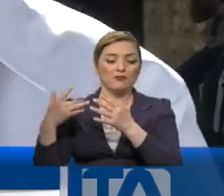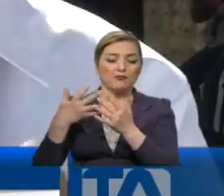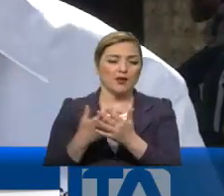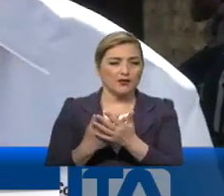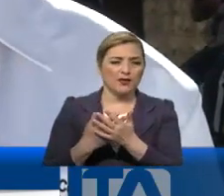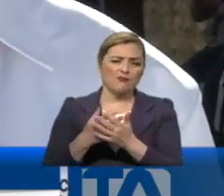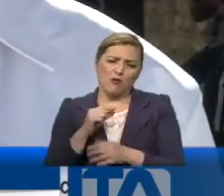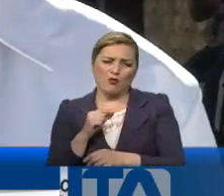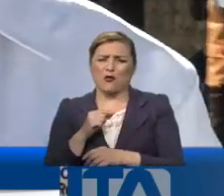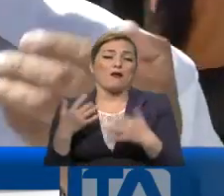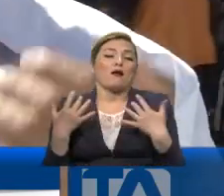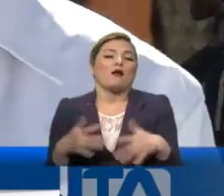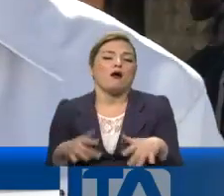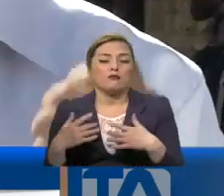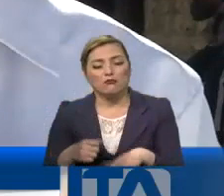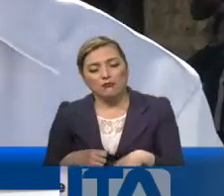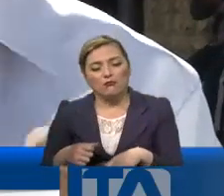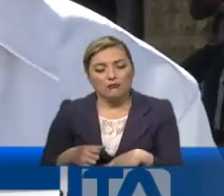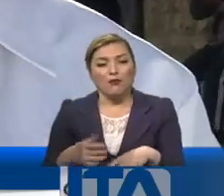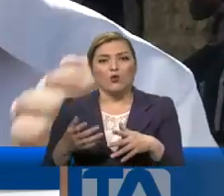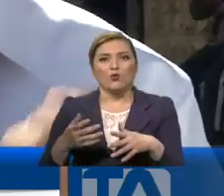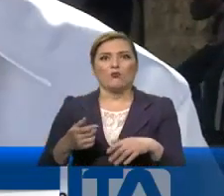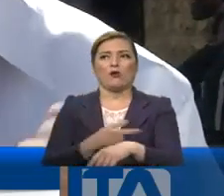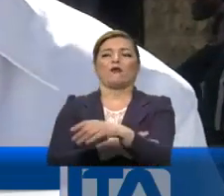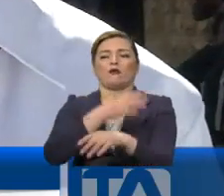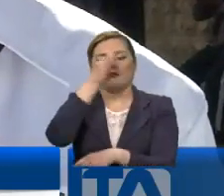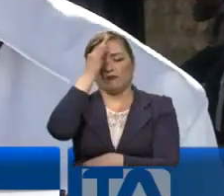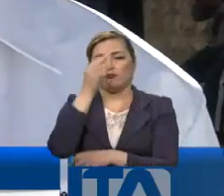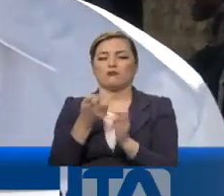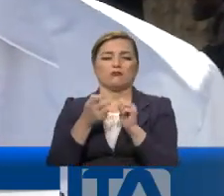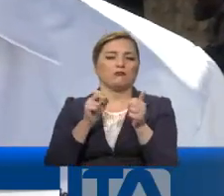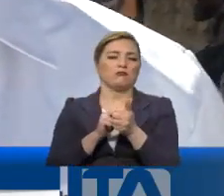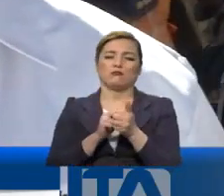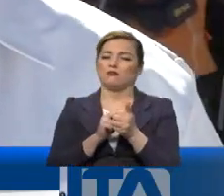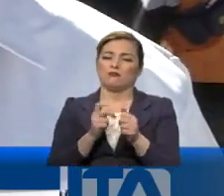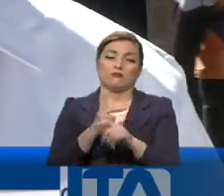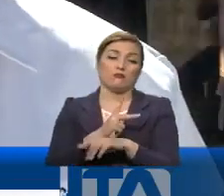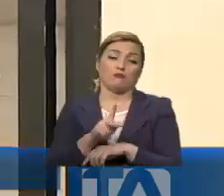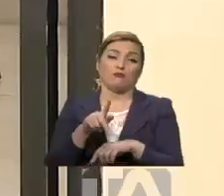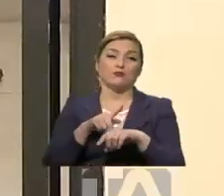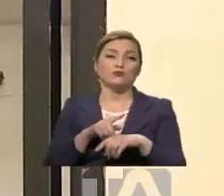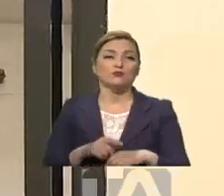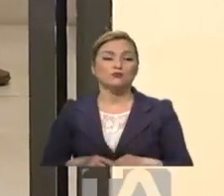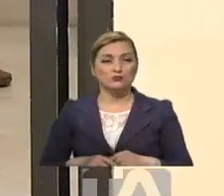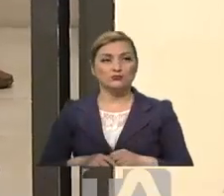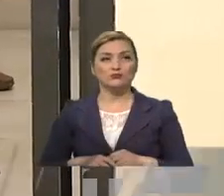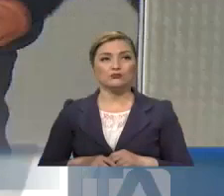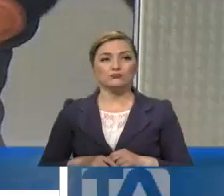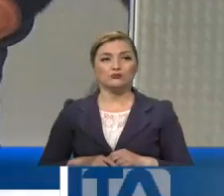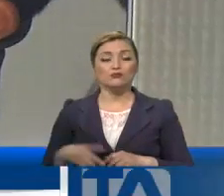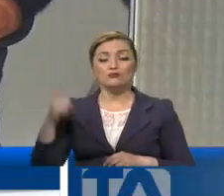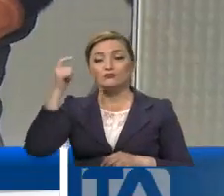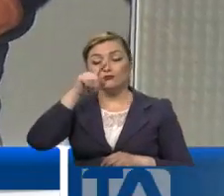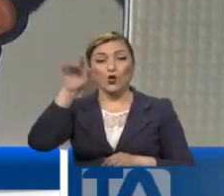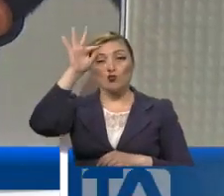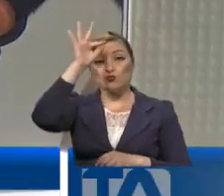vienen agudamente críticos, y eso nos conlleva a nosotros problemas terribles en la parte de manejo profesional. Y es compleja porque a pesar